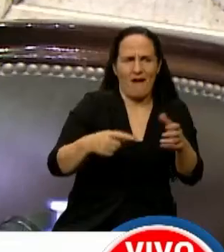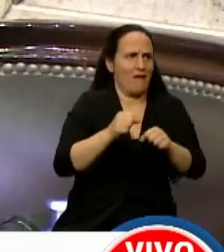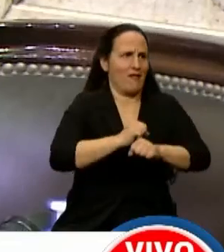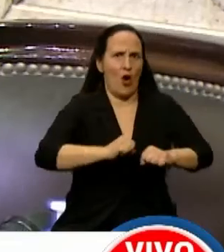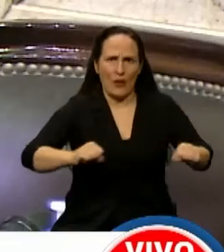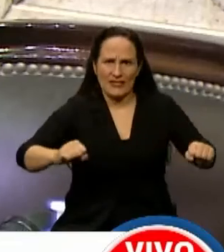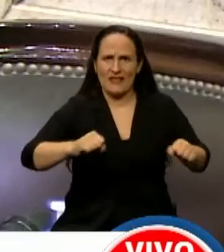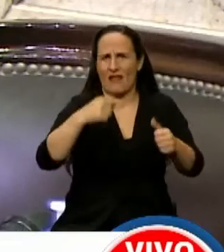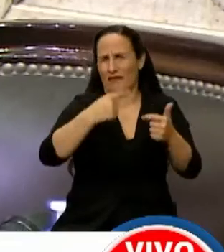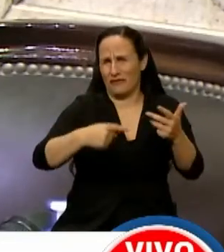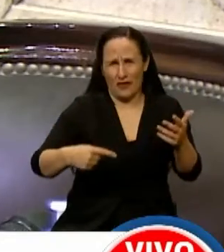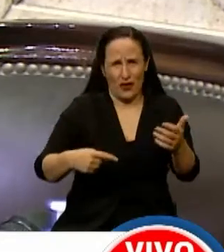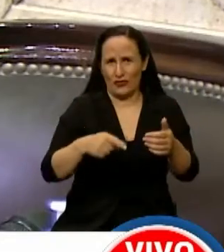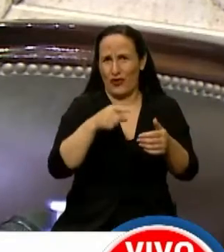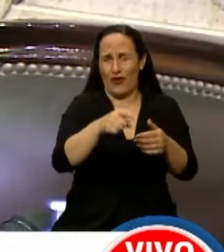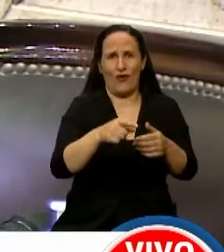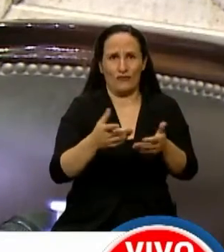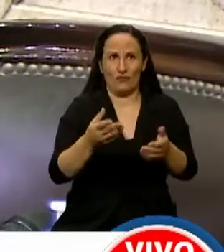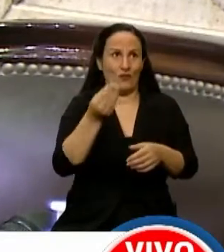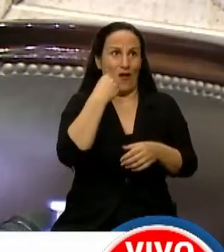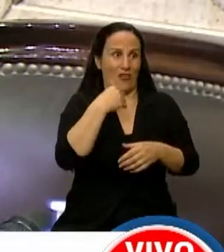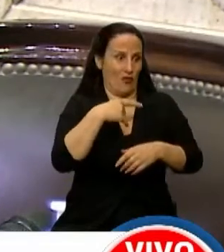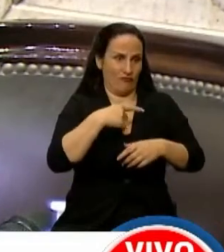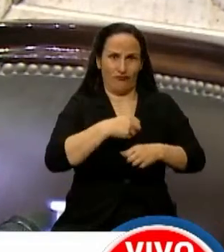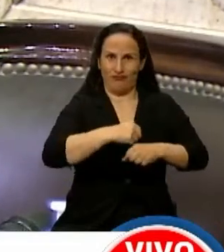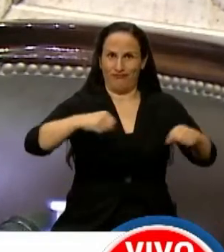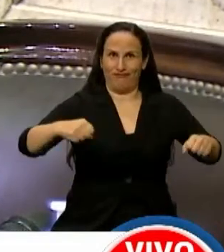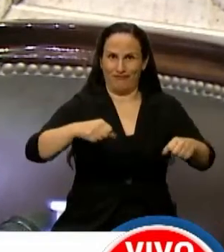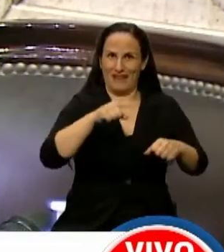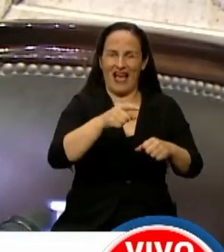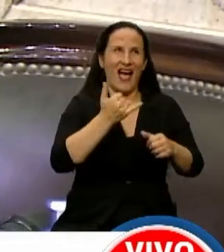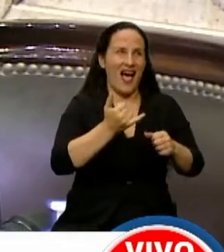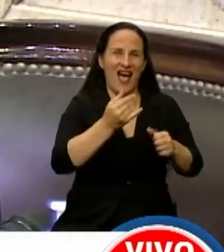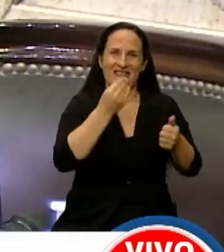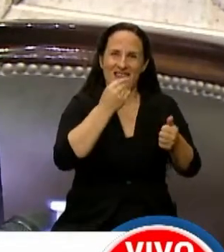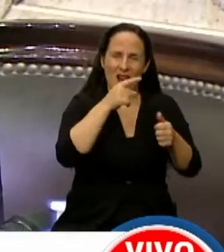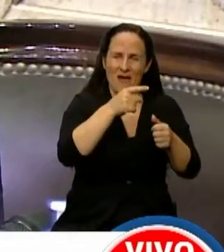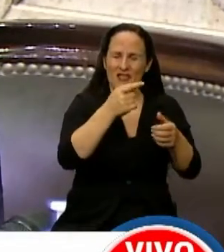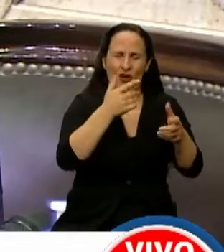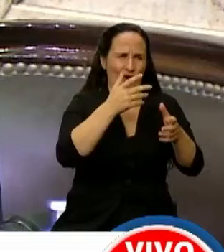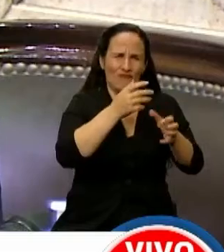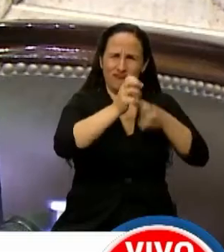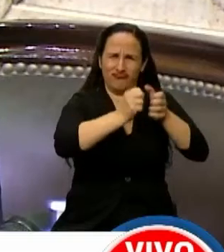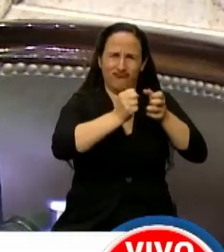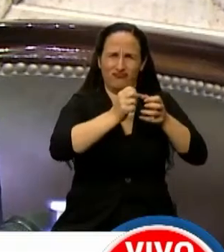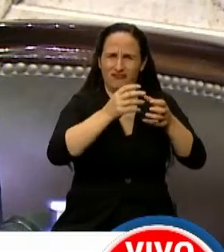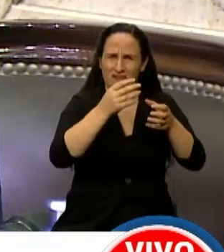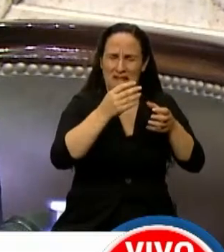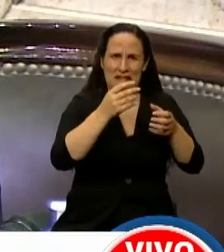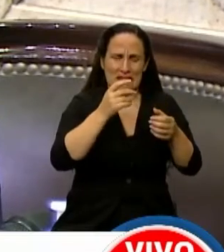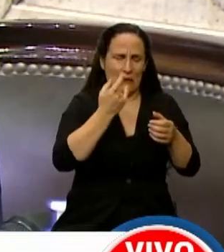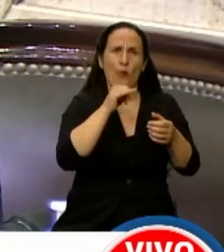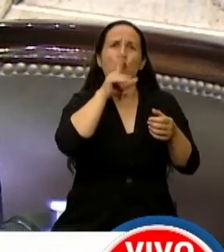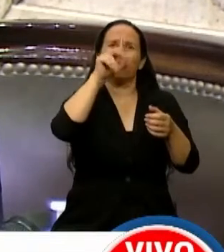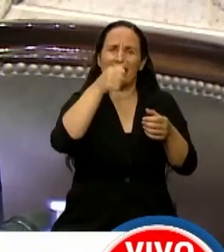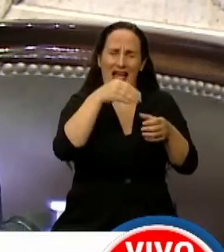ocasiona lo que tiene que ver el sobrepeso sobre estos productos ultraprocesados. Por eso es que entiendo claramente que esta